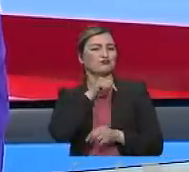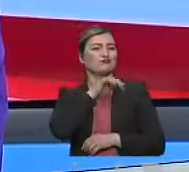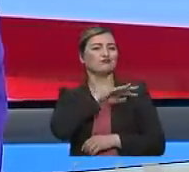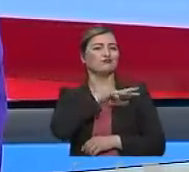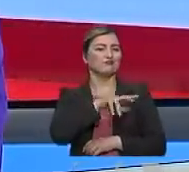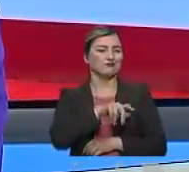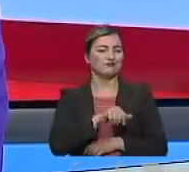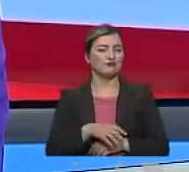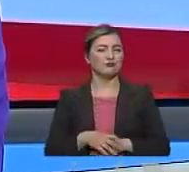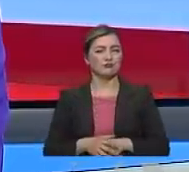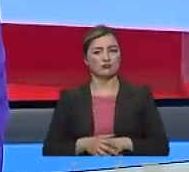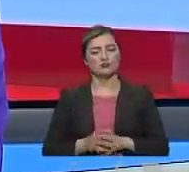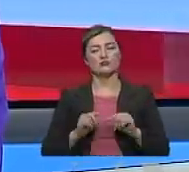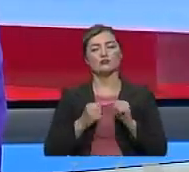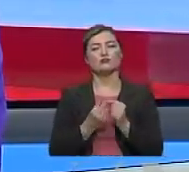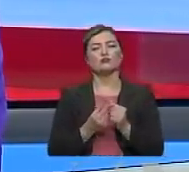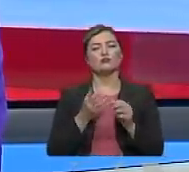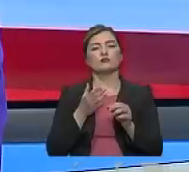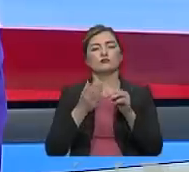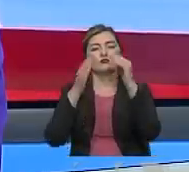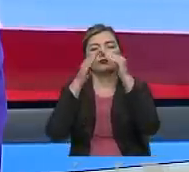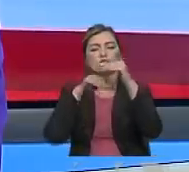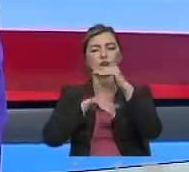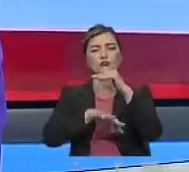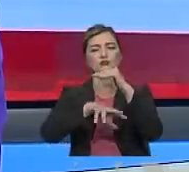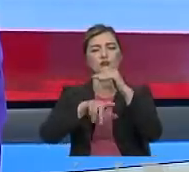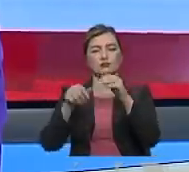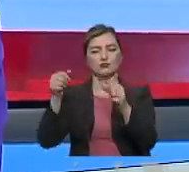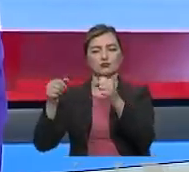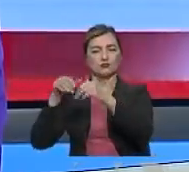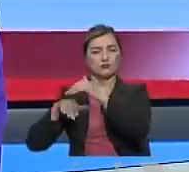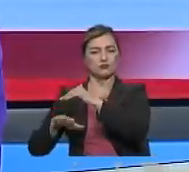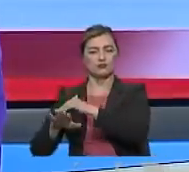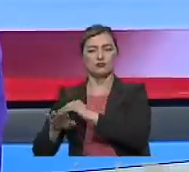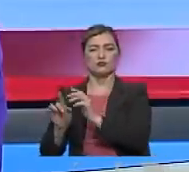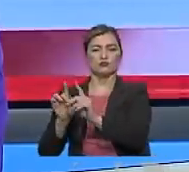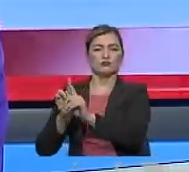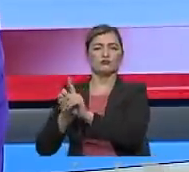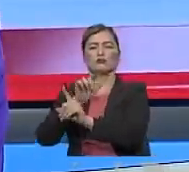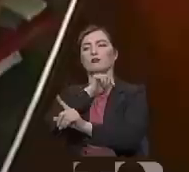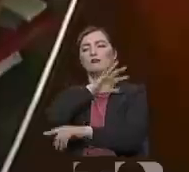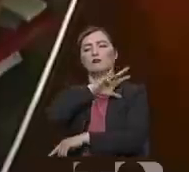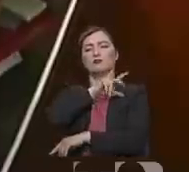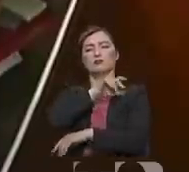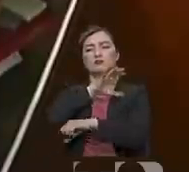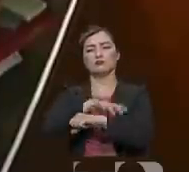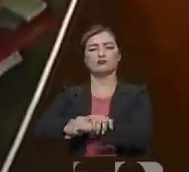Además, una banda dedicada al robo de domicilios, vehículos y a transeúntes fue desarticulada.